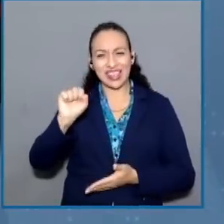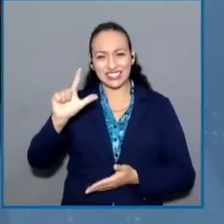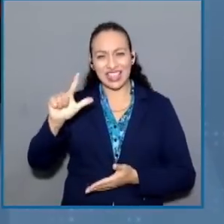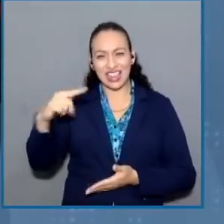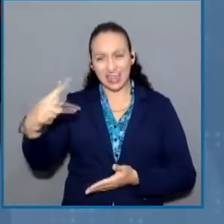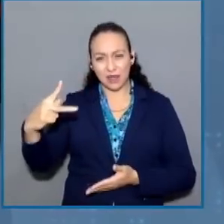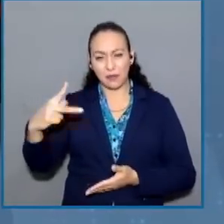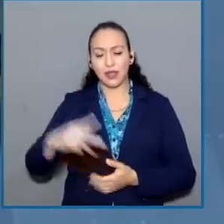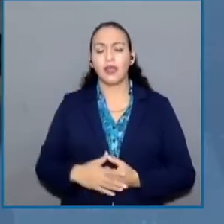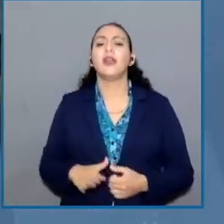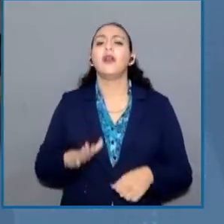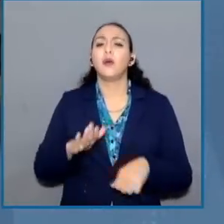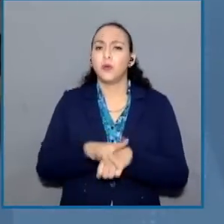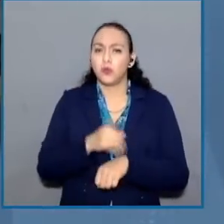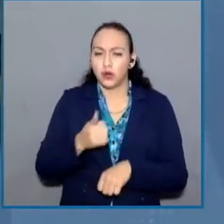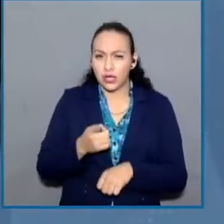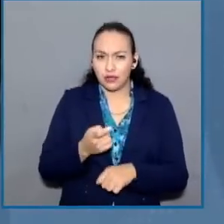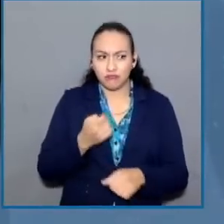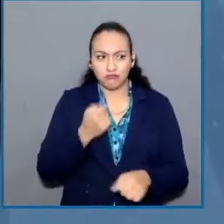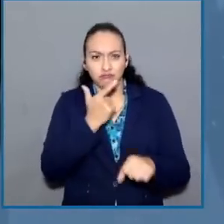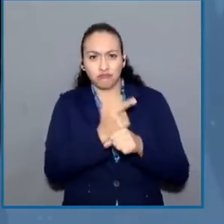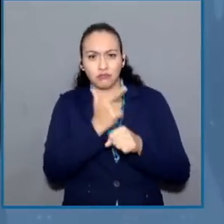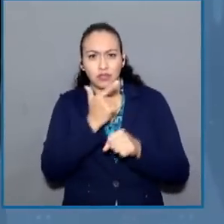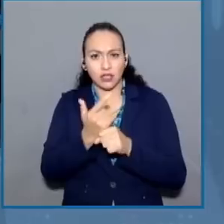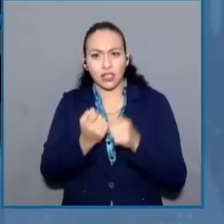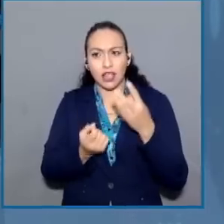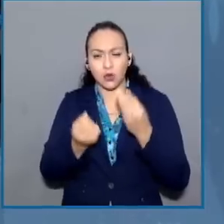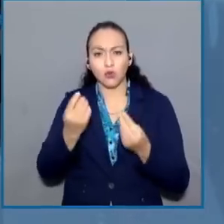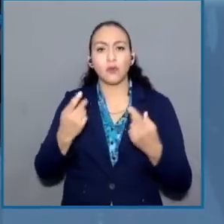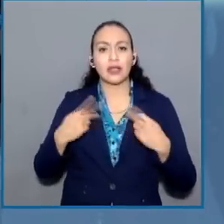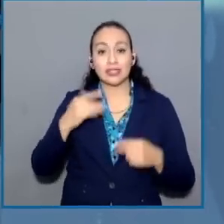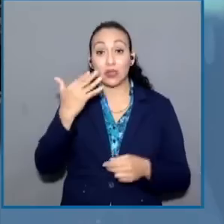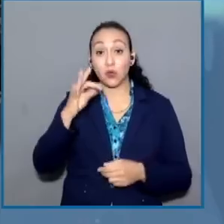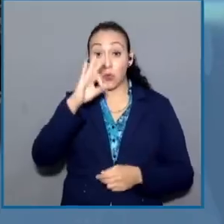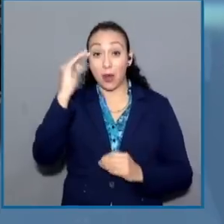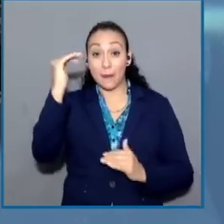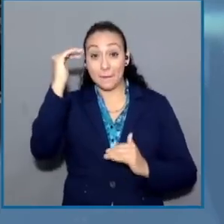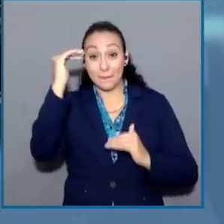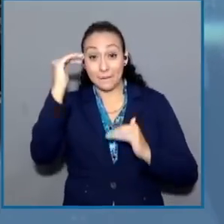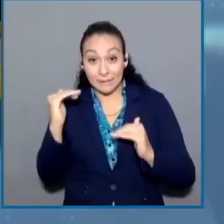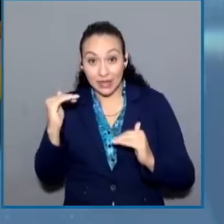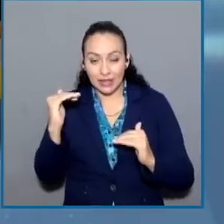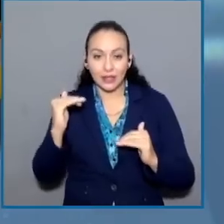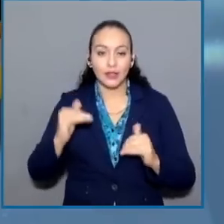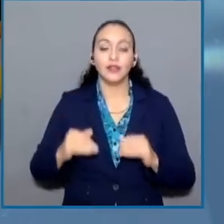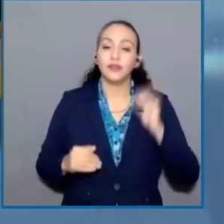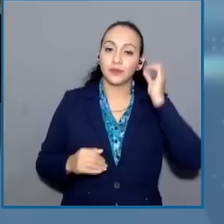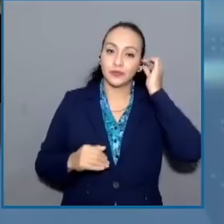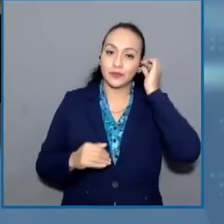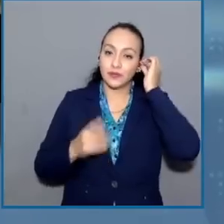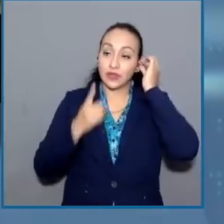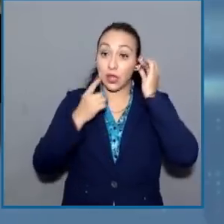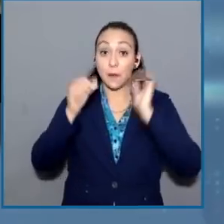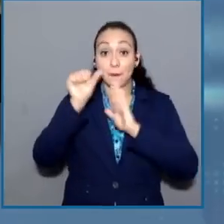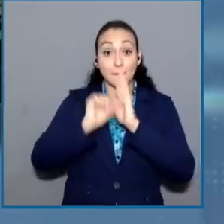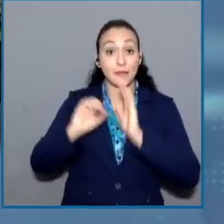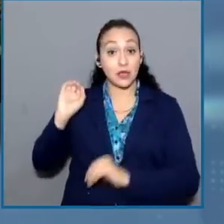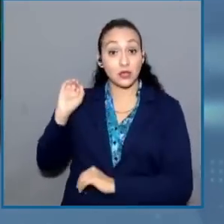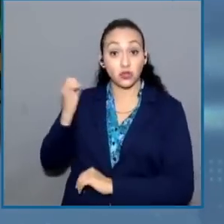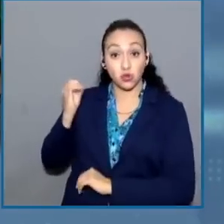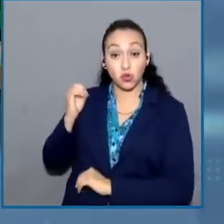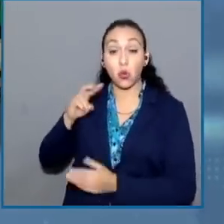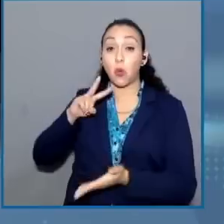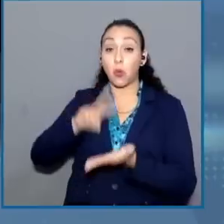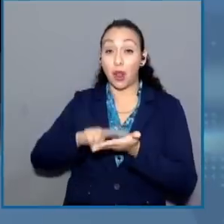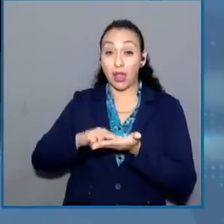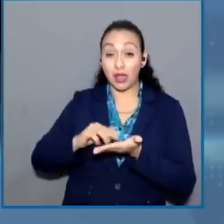una reducción de casi 50% en su margen comercial. Dijo que desde octubre los precios máximos de venta al